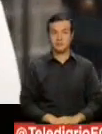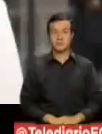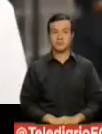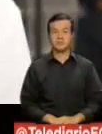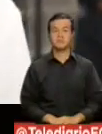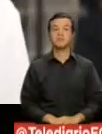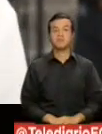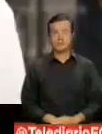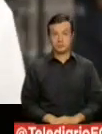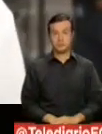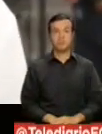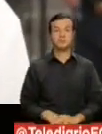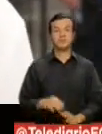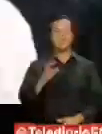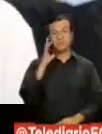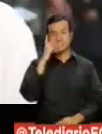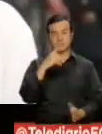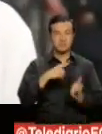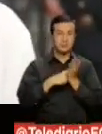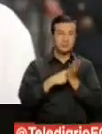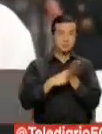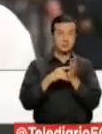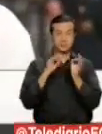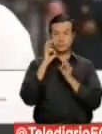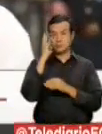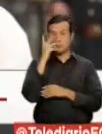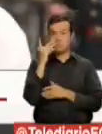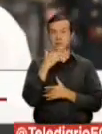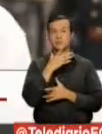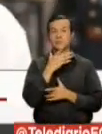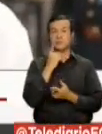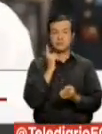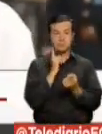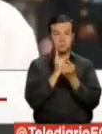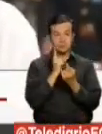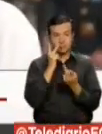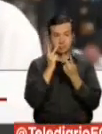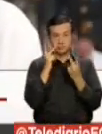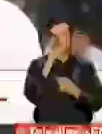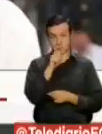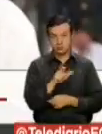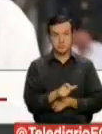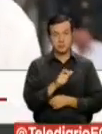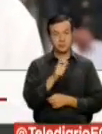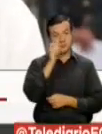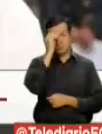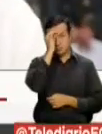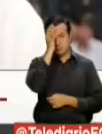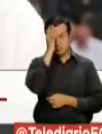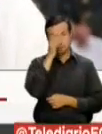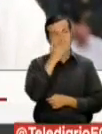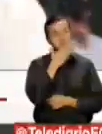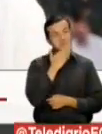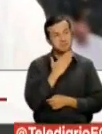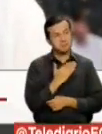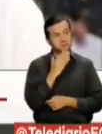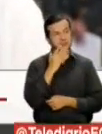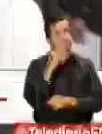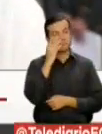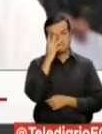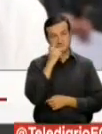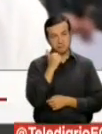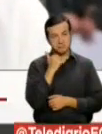Fue una reunión muy interesante, muy linda, porque me encontré frente a una persona muy inteligente, simpática y sobre todo